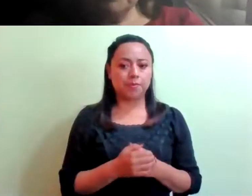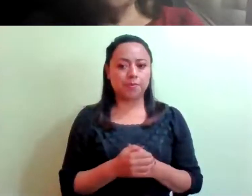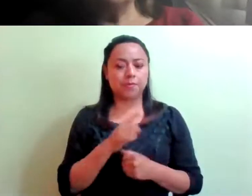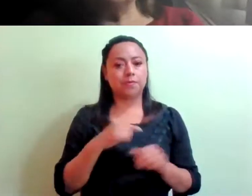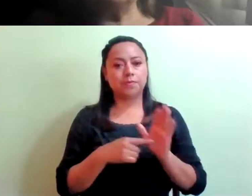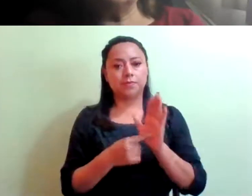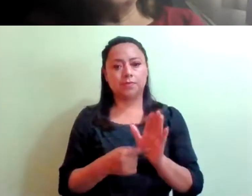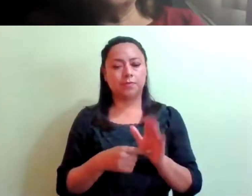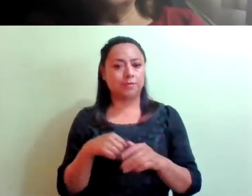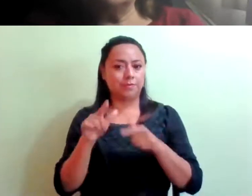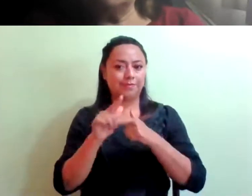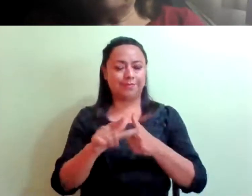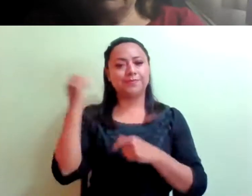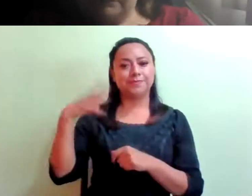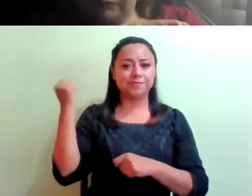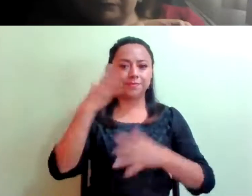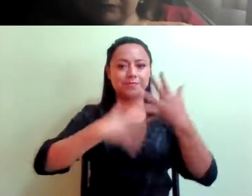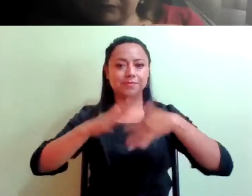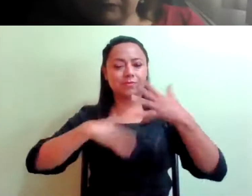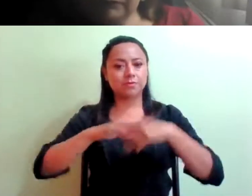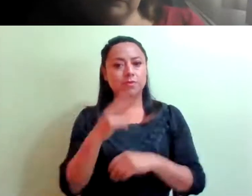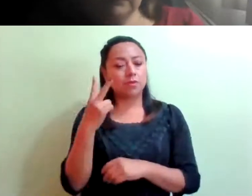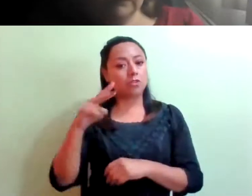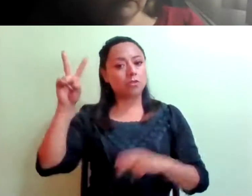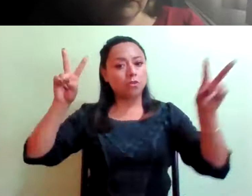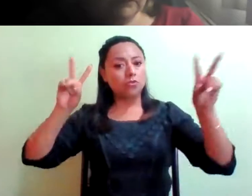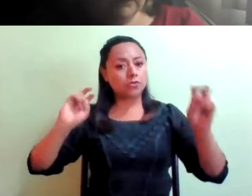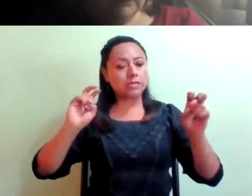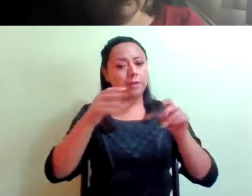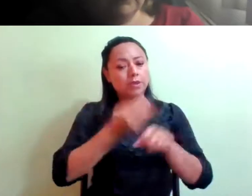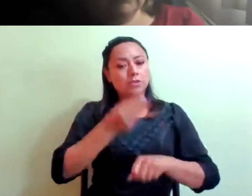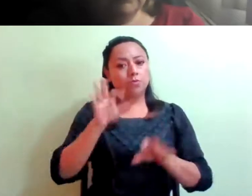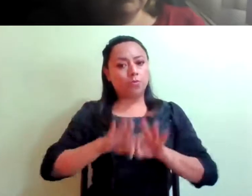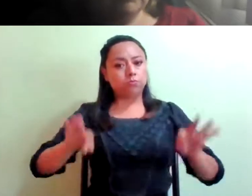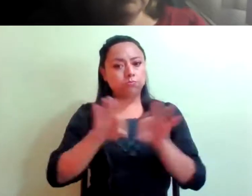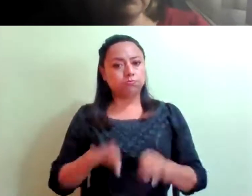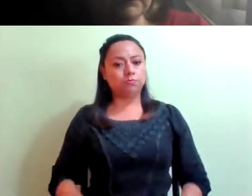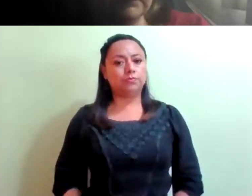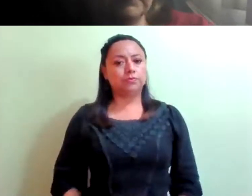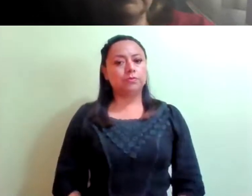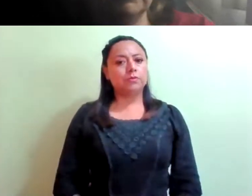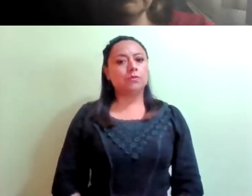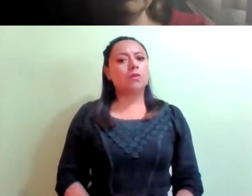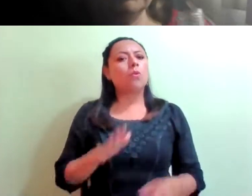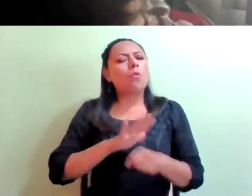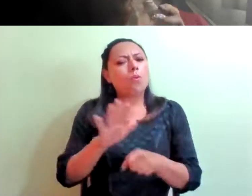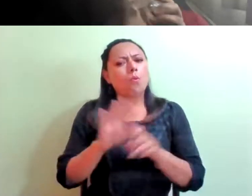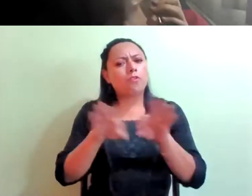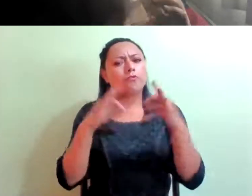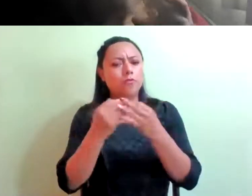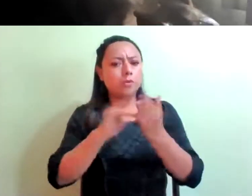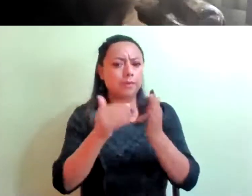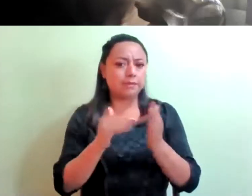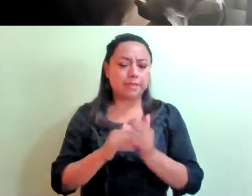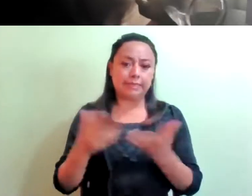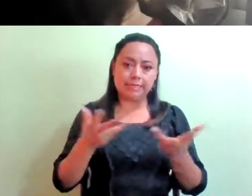ponente, 2 temas que parecería de ser de mucho interés para la comisión diputada. Este modelo de planeación que se generó ante